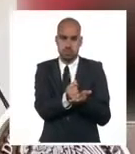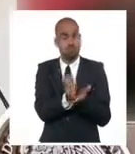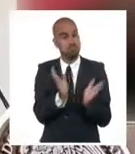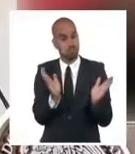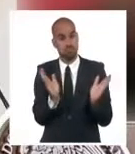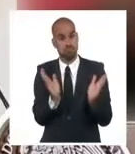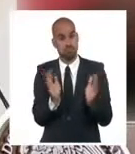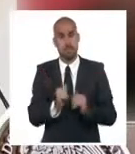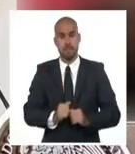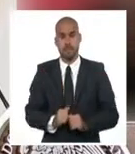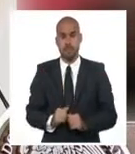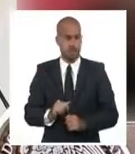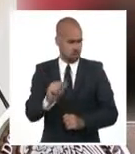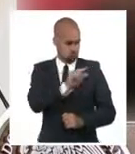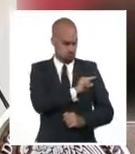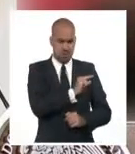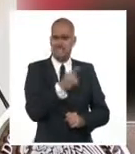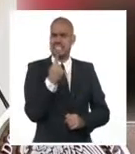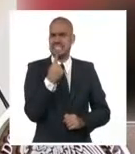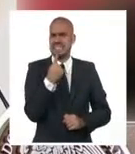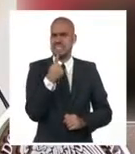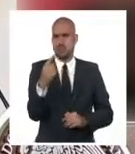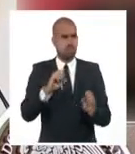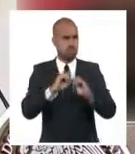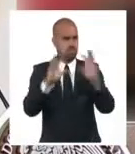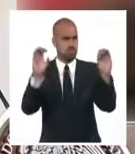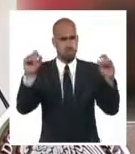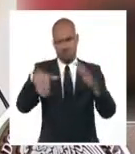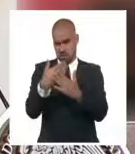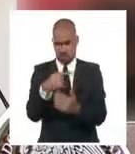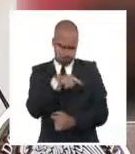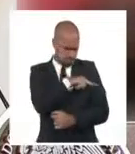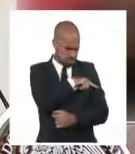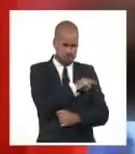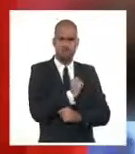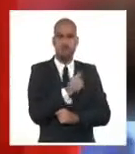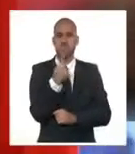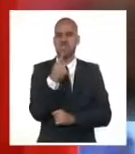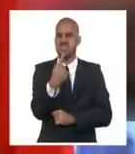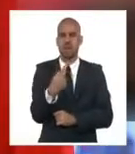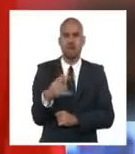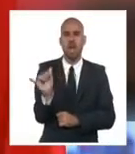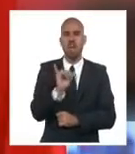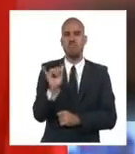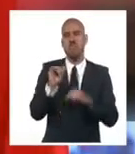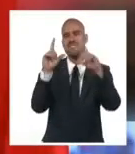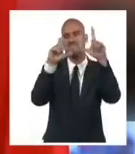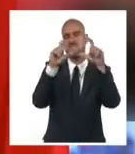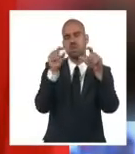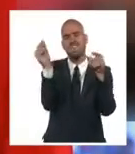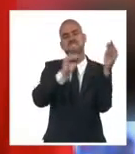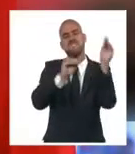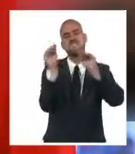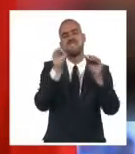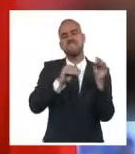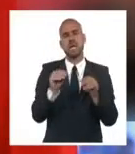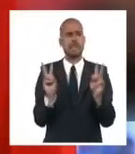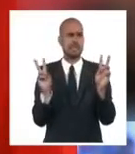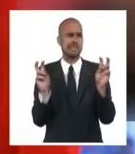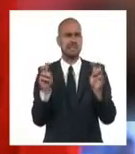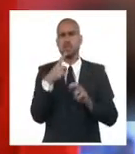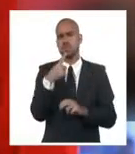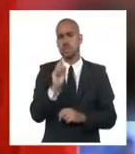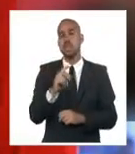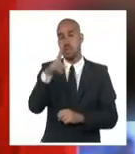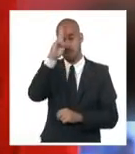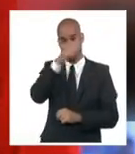de los ataques más recientes que se viralizó en los últimos días fue un fotomontaje que supuestamente mostraba a los